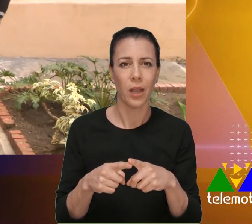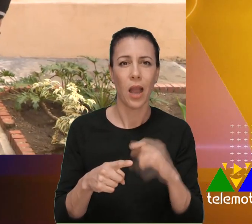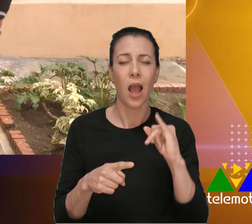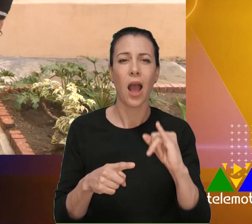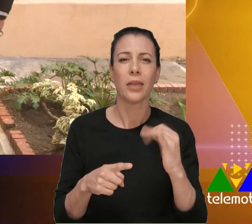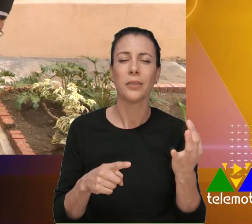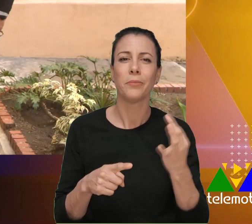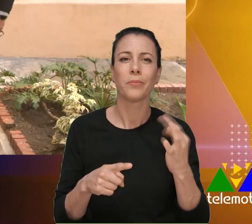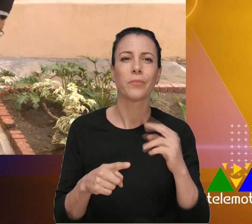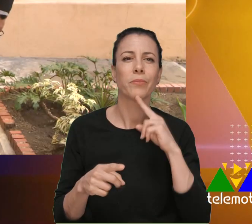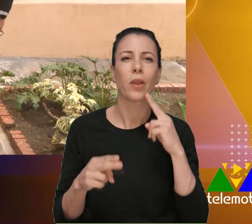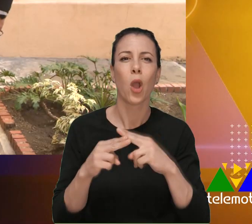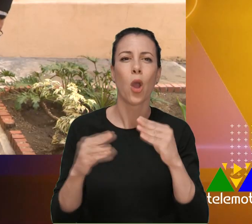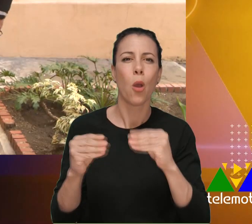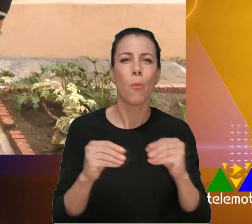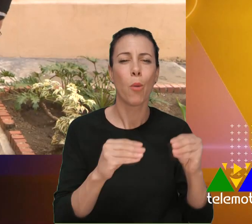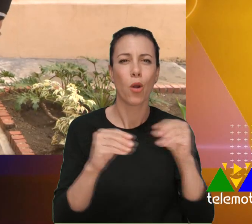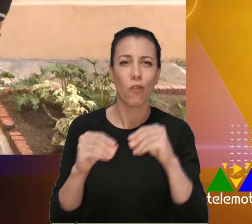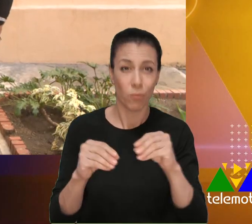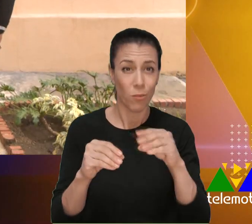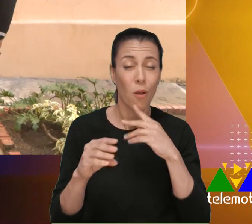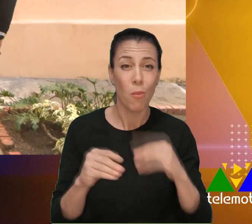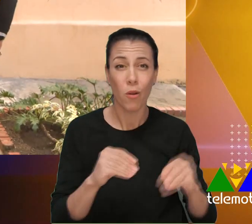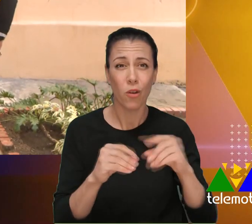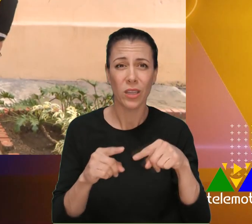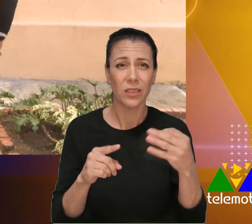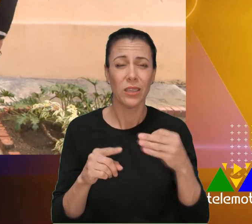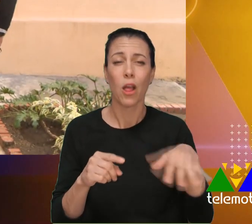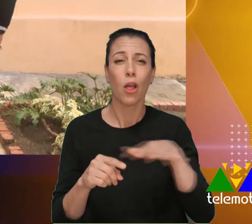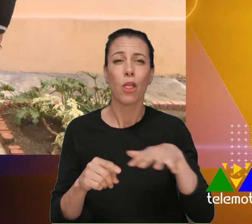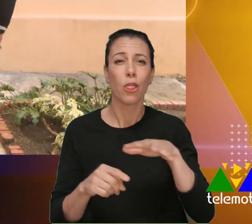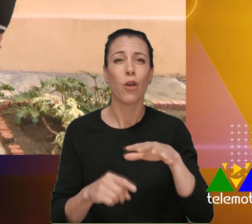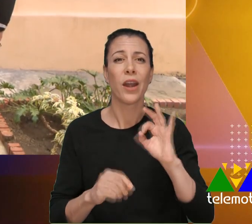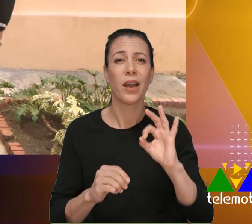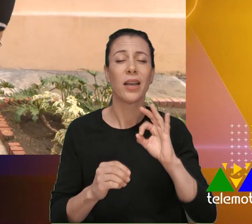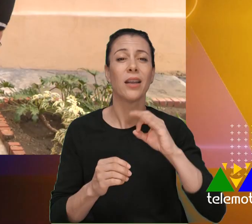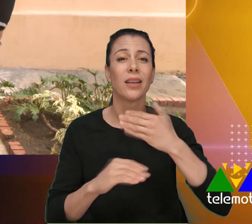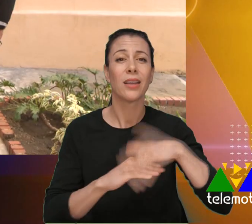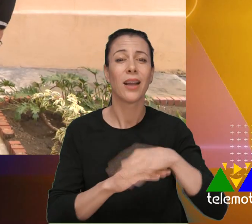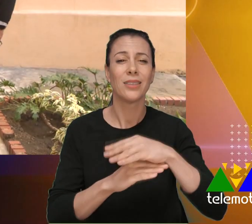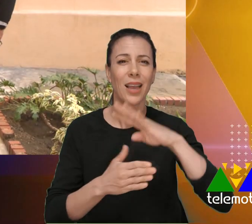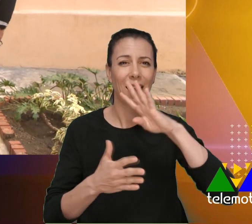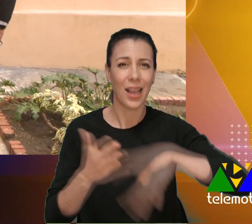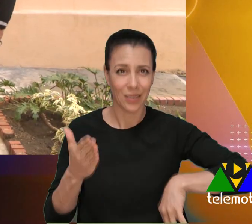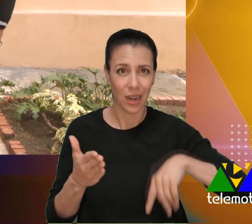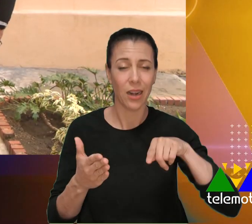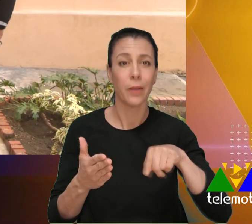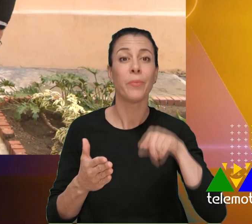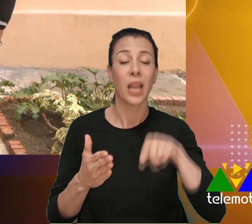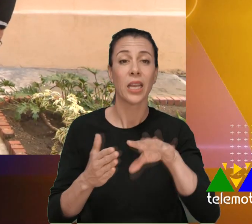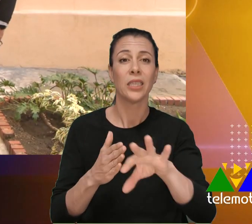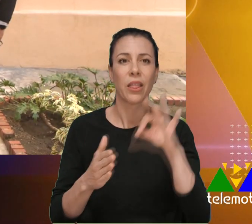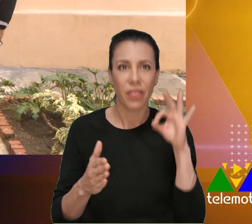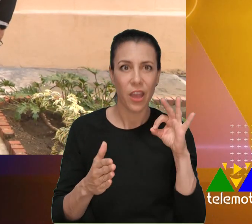polvorín en el Rimbar, es decir, lo que antes fue Rimbar en la calle Catalana, y